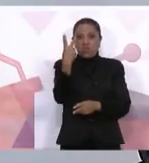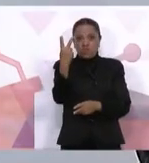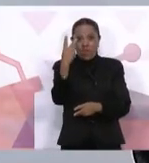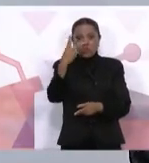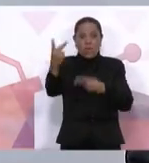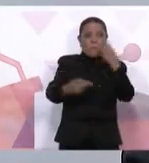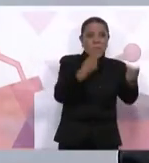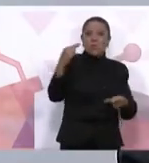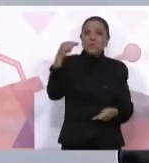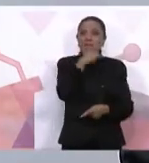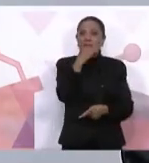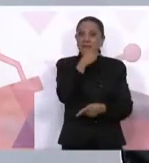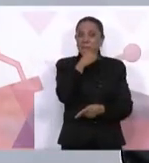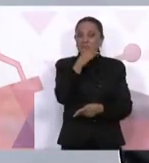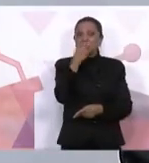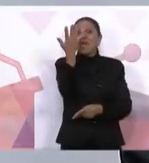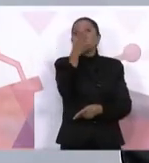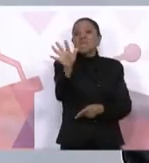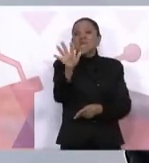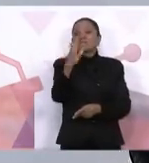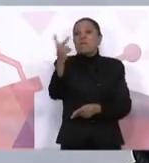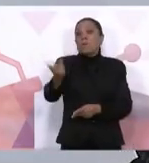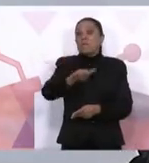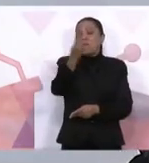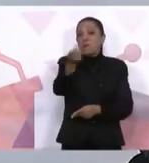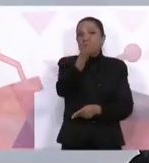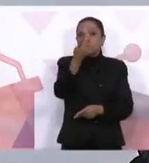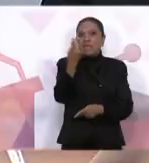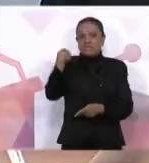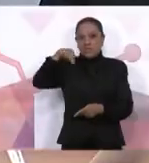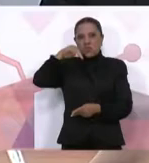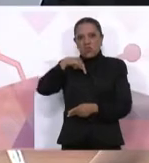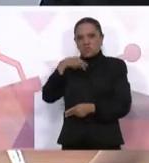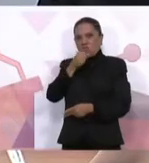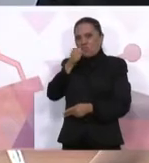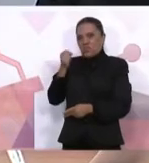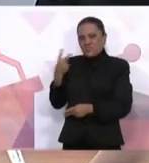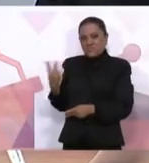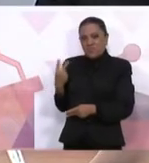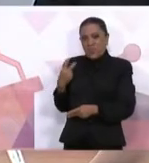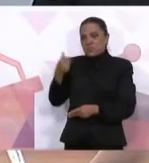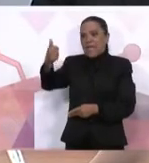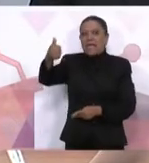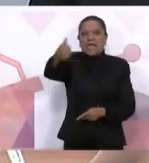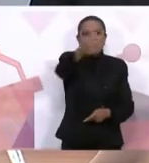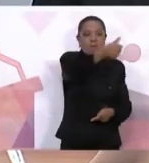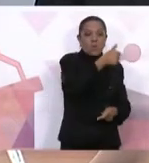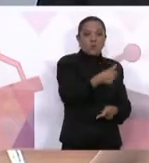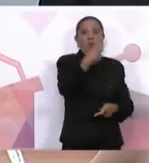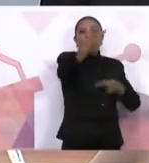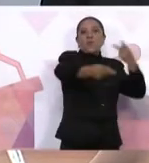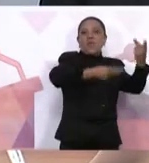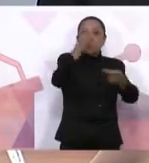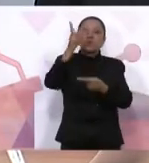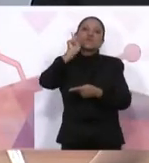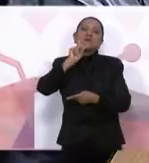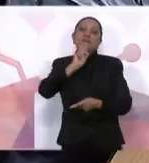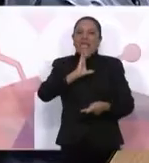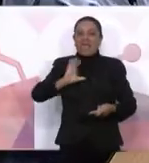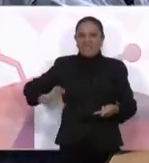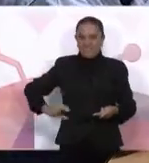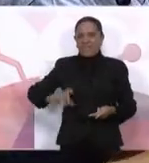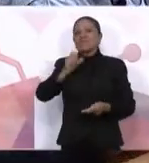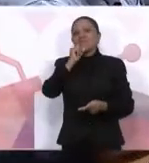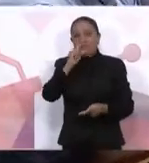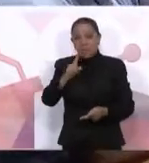serán planteadas por nosotros los moderadores a cada uno de los candidatos y la candidata la primera ronda serán preguntas